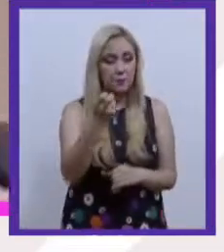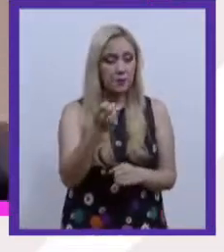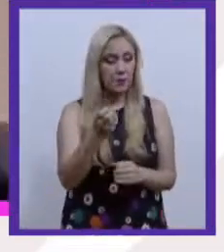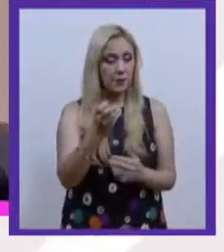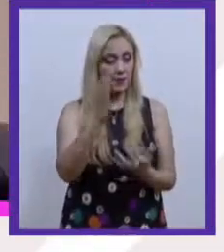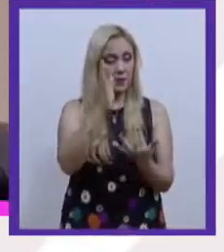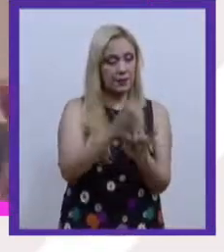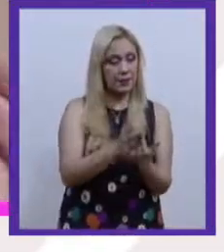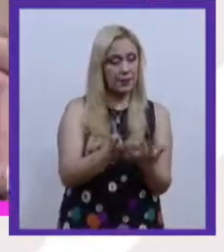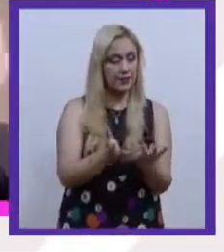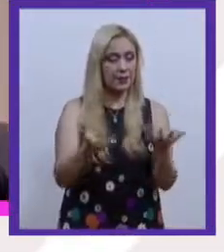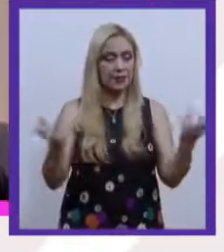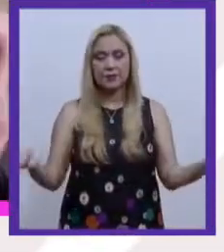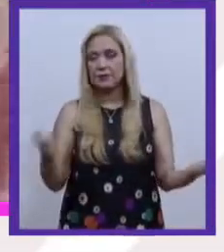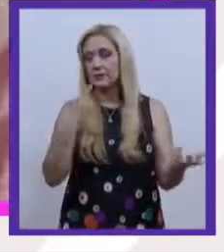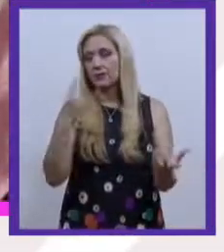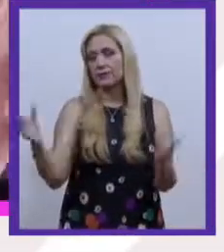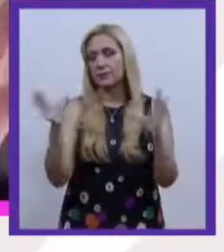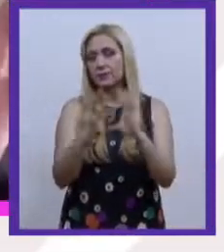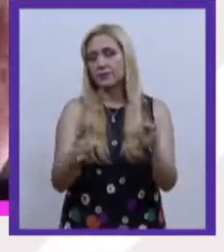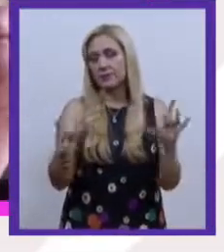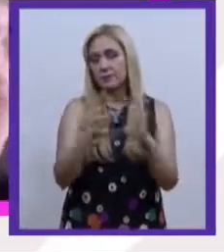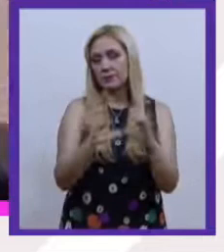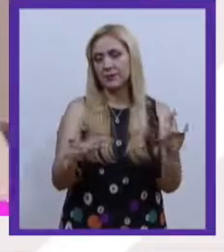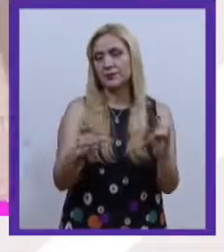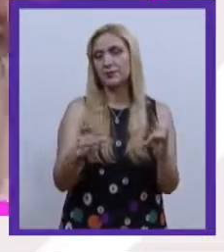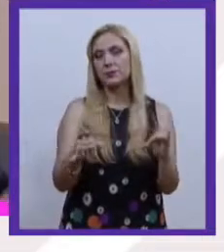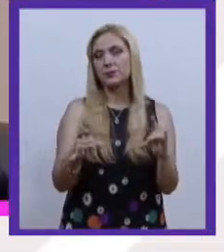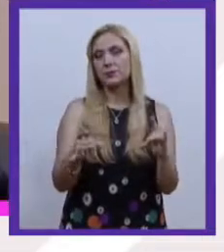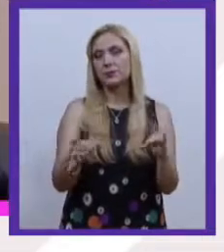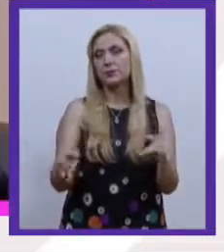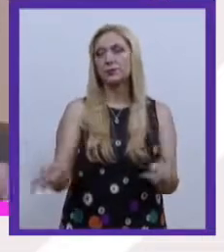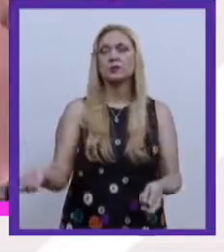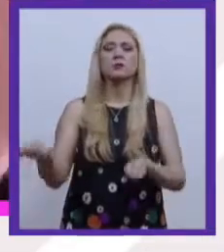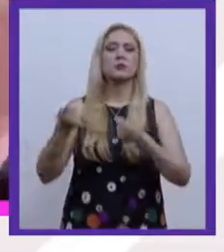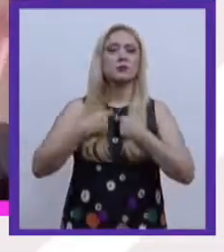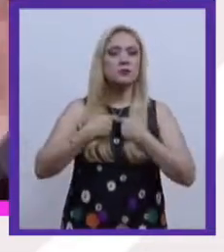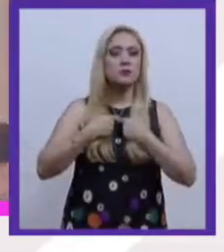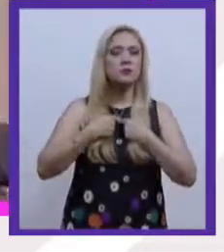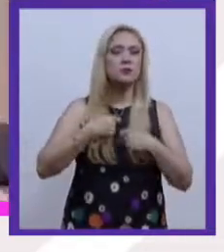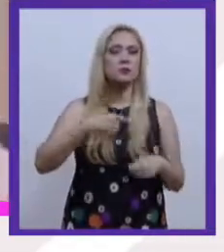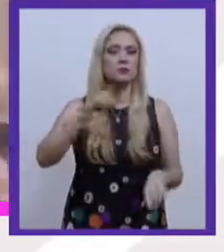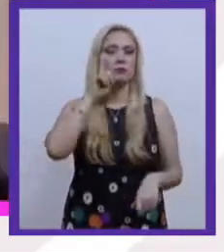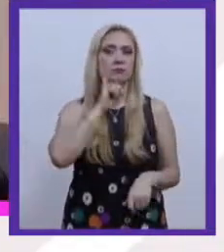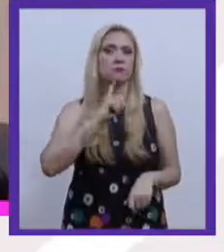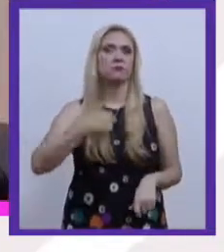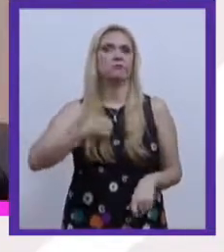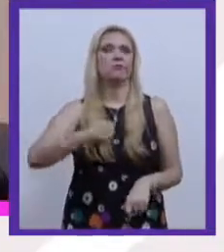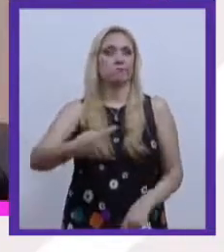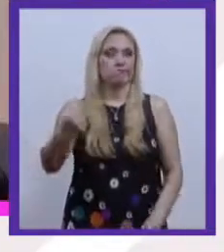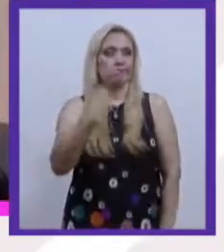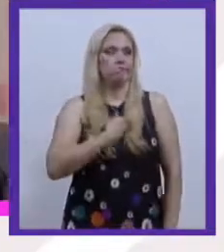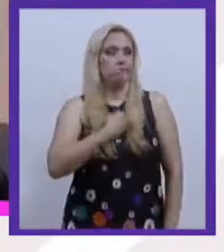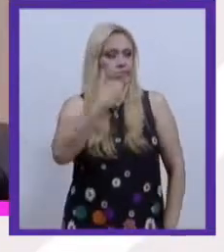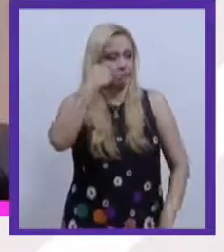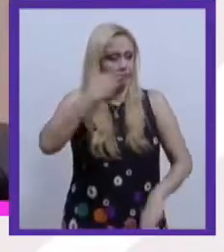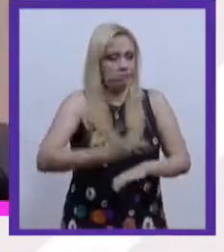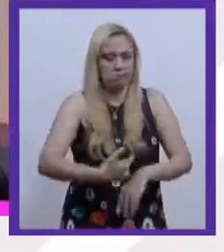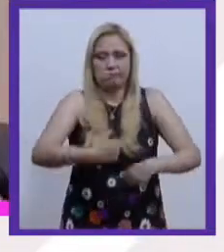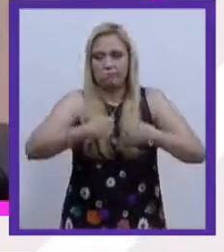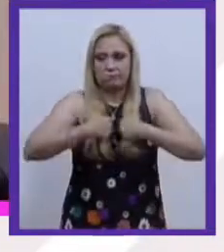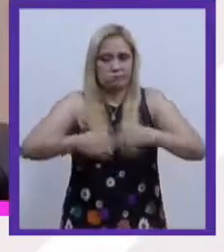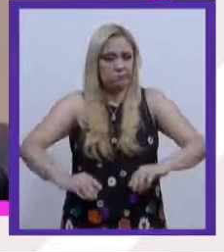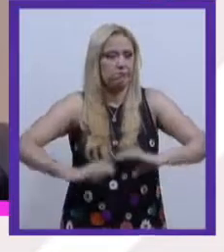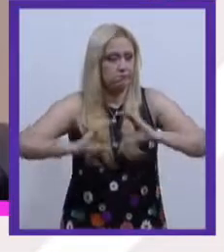de trabajo de la que habla Patricia, en la cual pues nos dieron a las mujeres la responsabilidad responsabilidad, nos asignaron la responsabilidad del cuidado